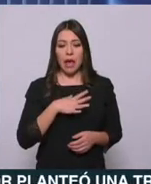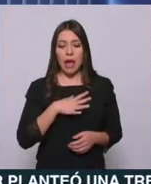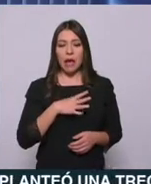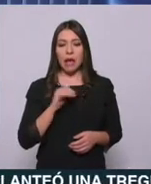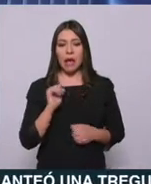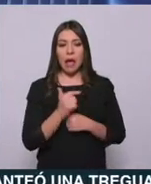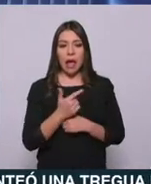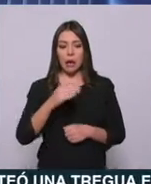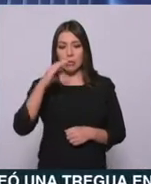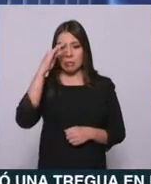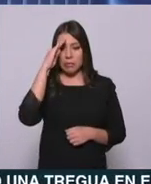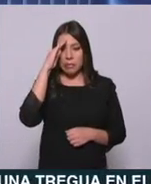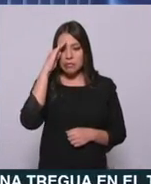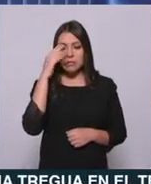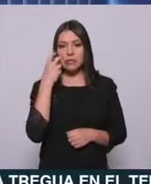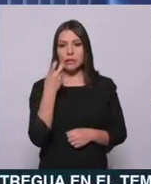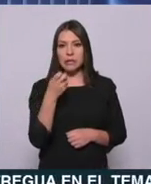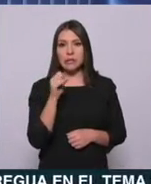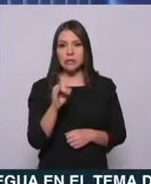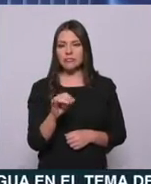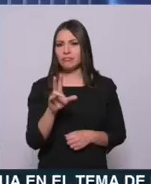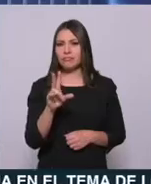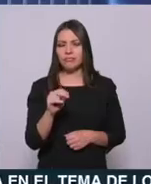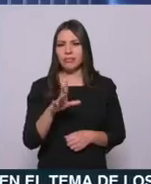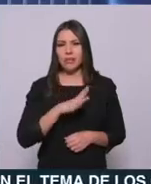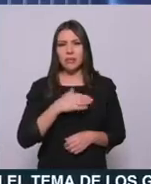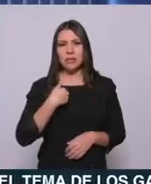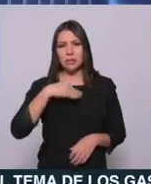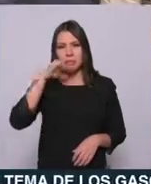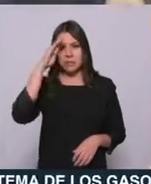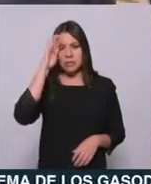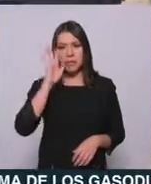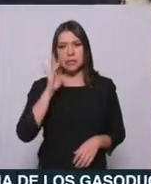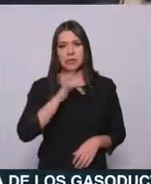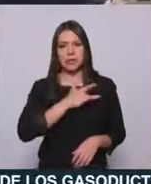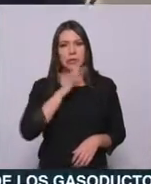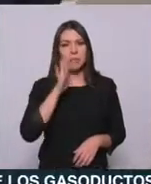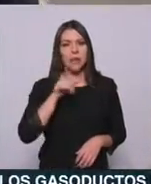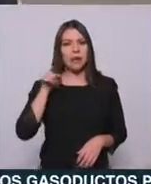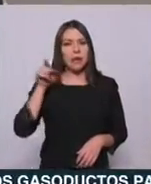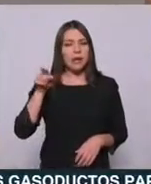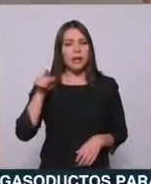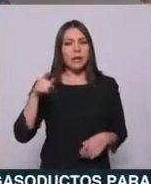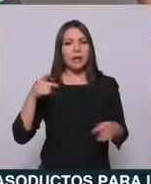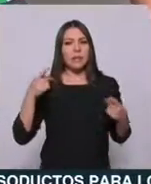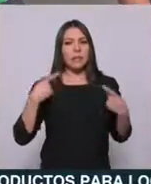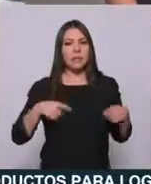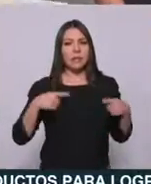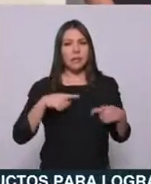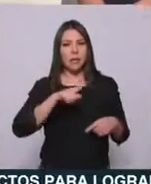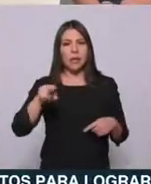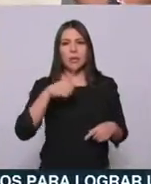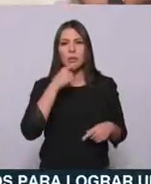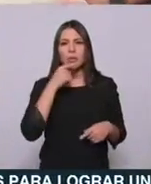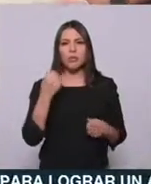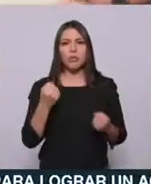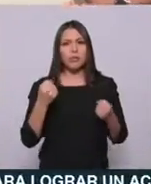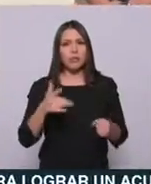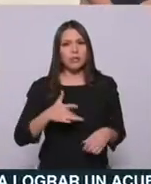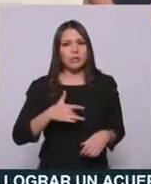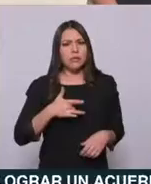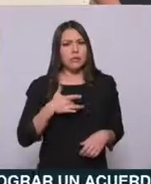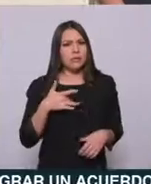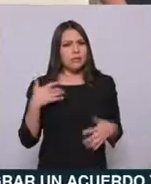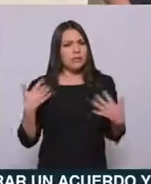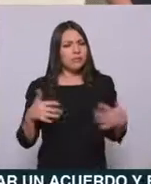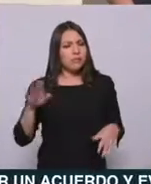bien creo que lo que hay es una molestia profunda de parte de los elementos de la Policía Federal, y me parece